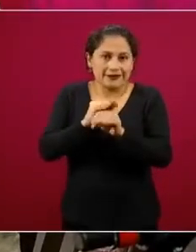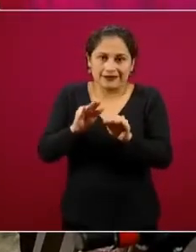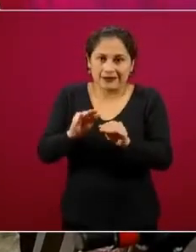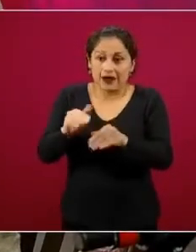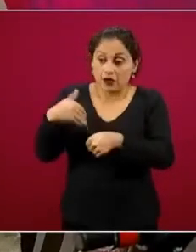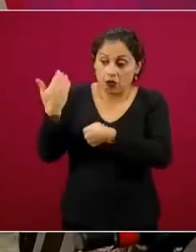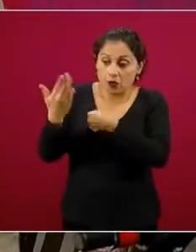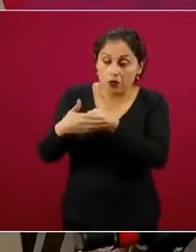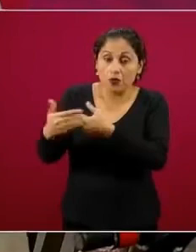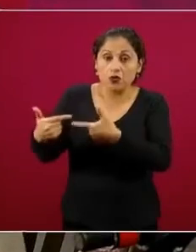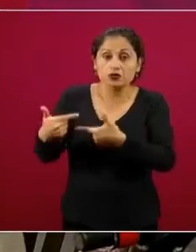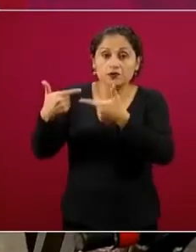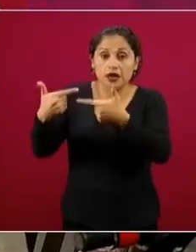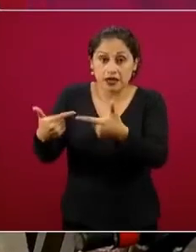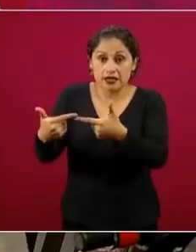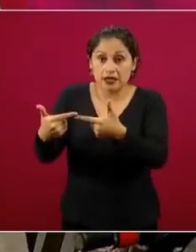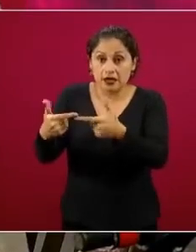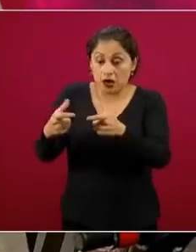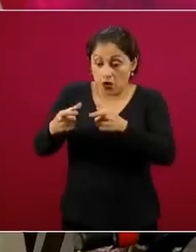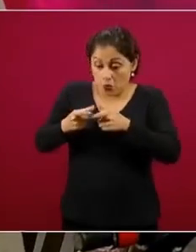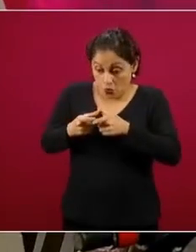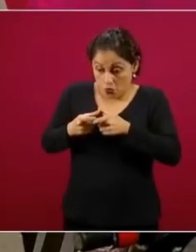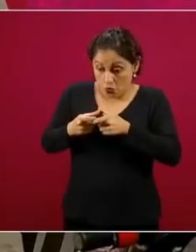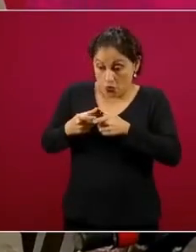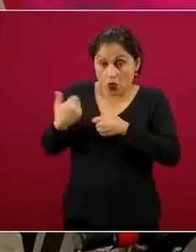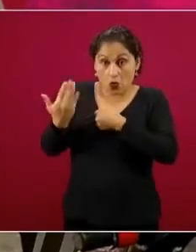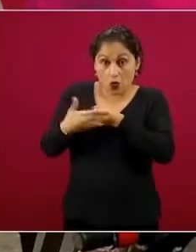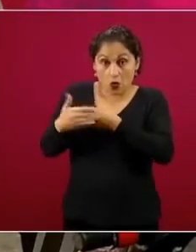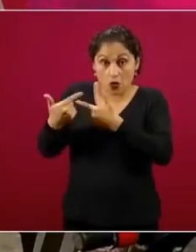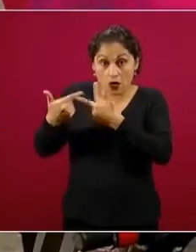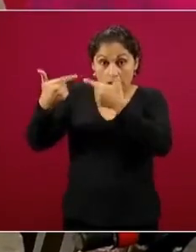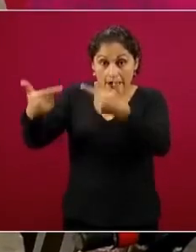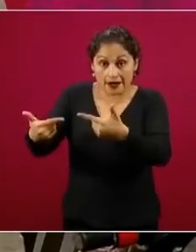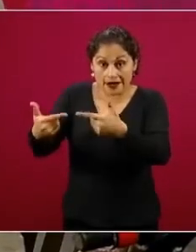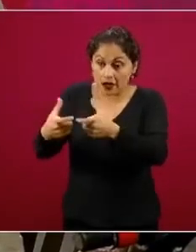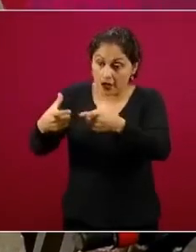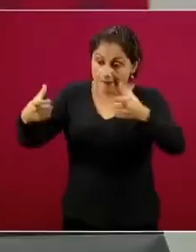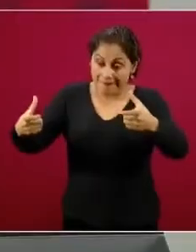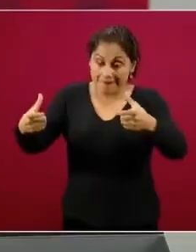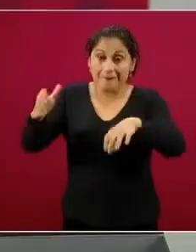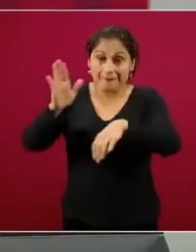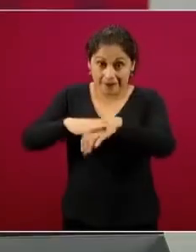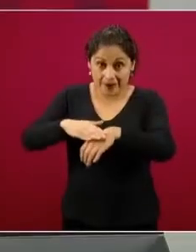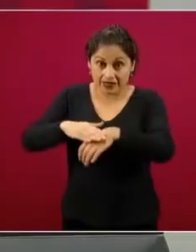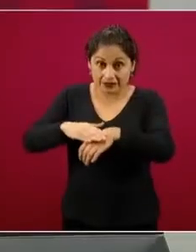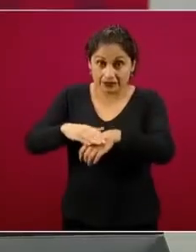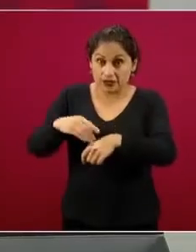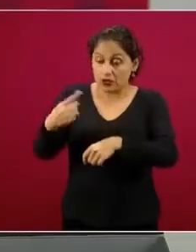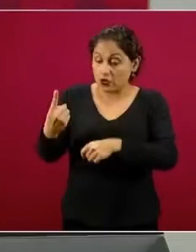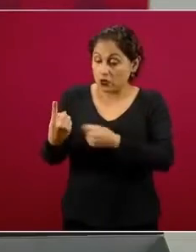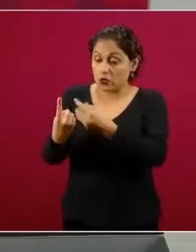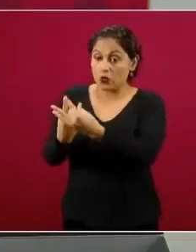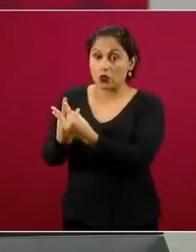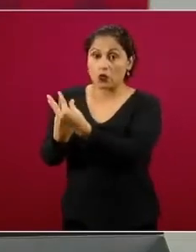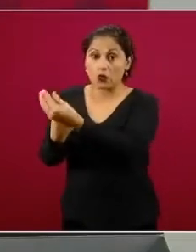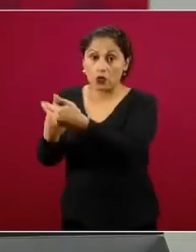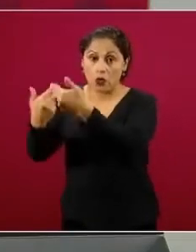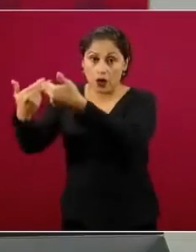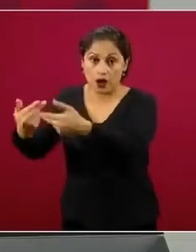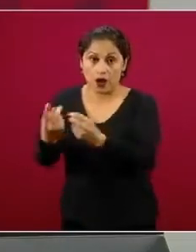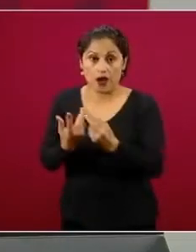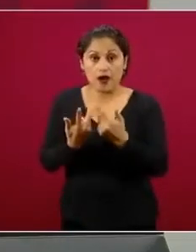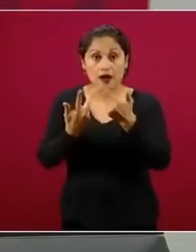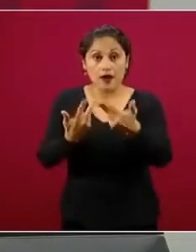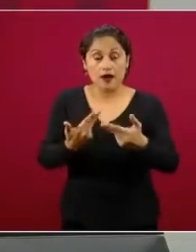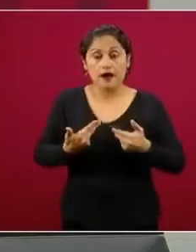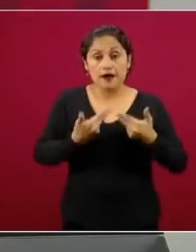grande que la previa. Entonces no hay un reemplazo, sino hay más allá de un reemplazo. 3 o